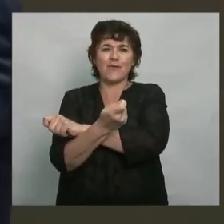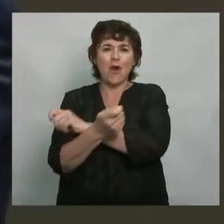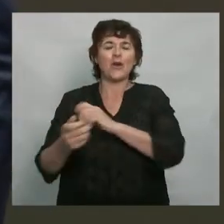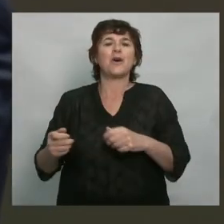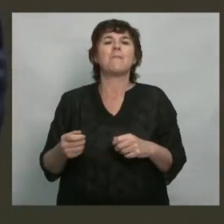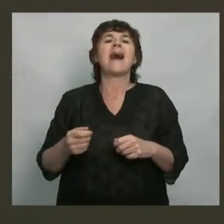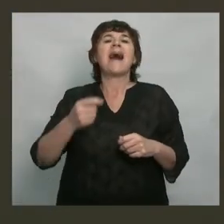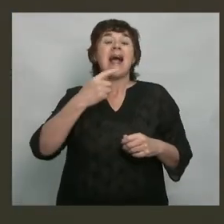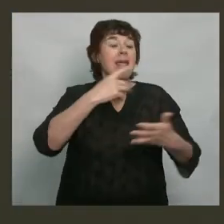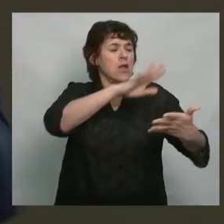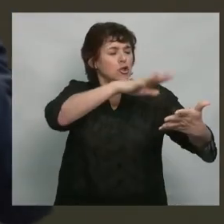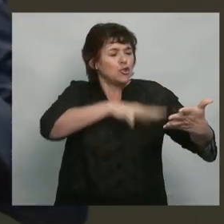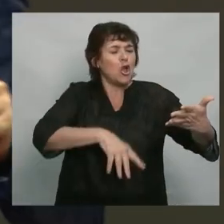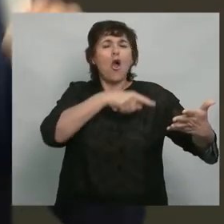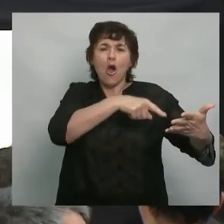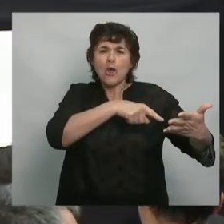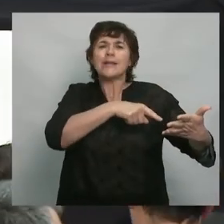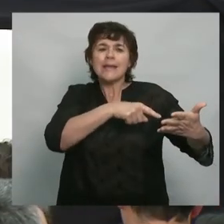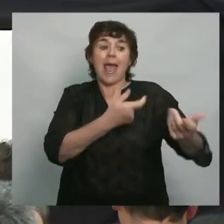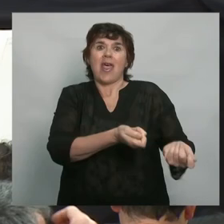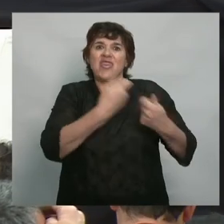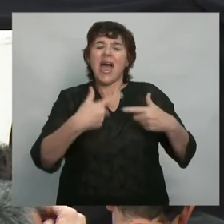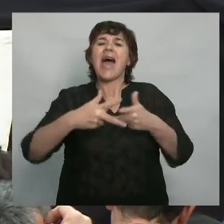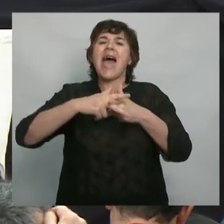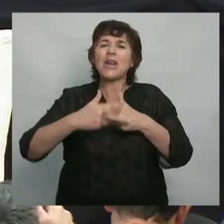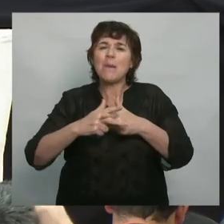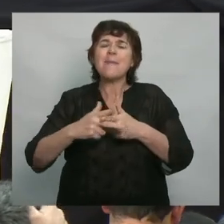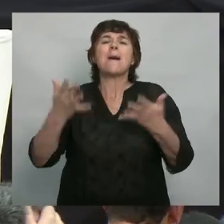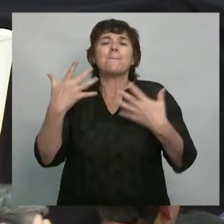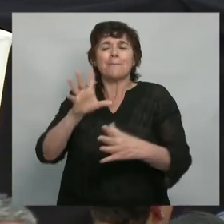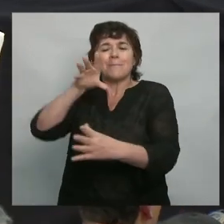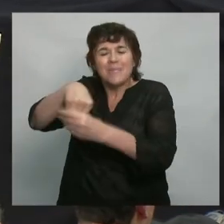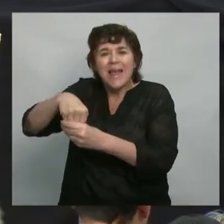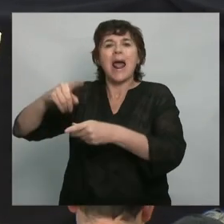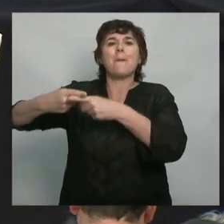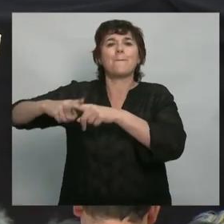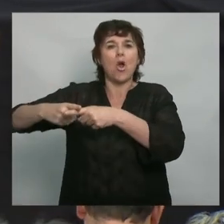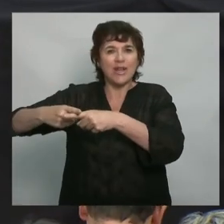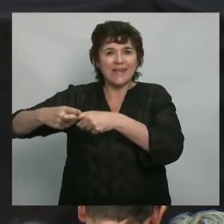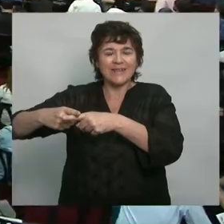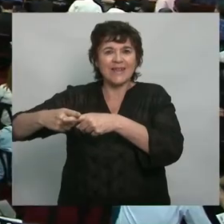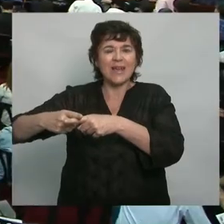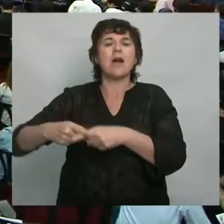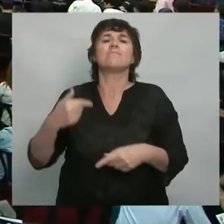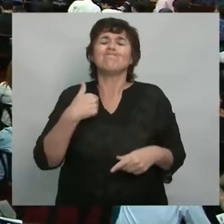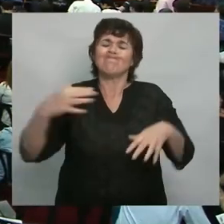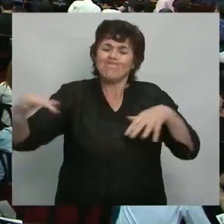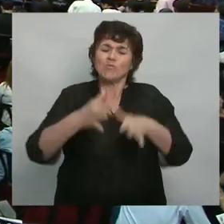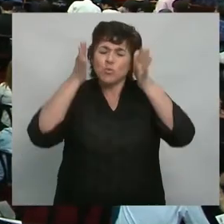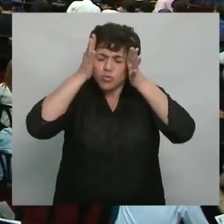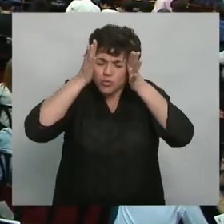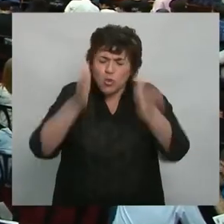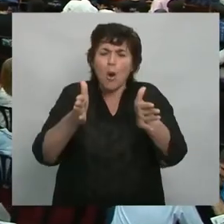de la teoría una herramienta de intervención política, porque estamos haciendo de nuestro compromiso